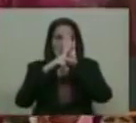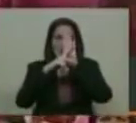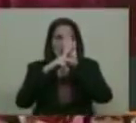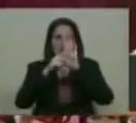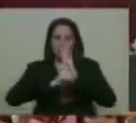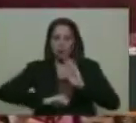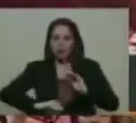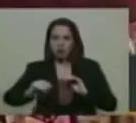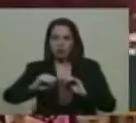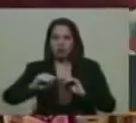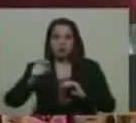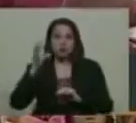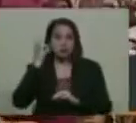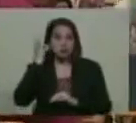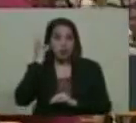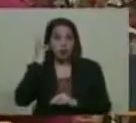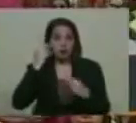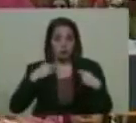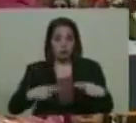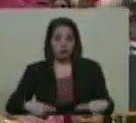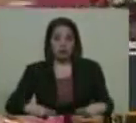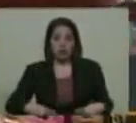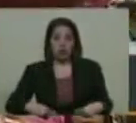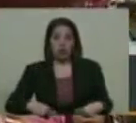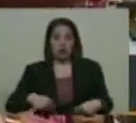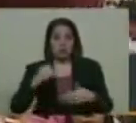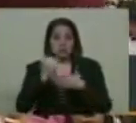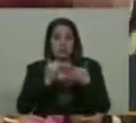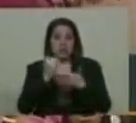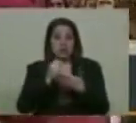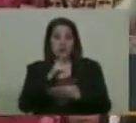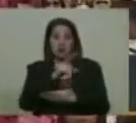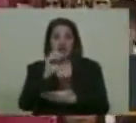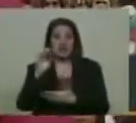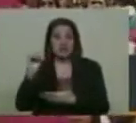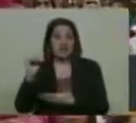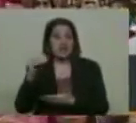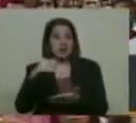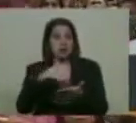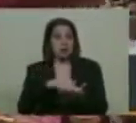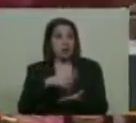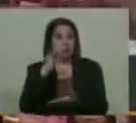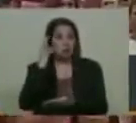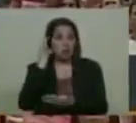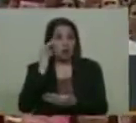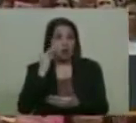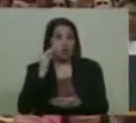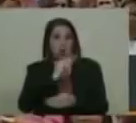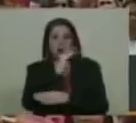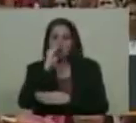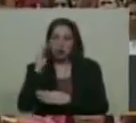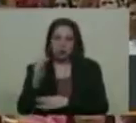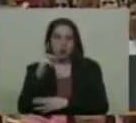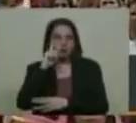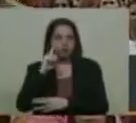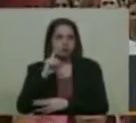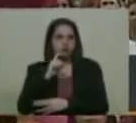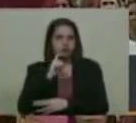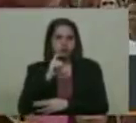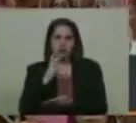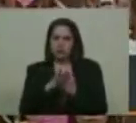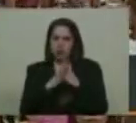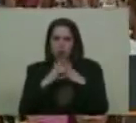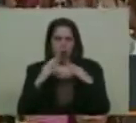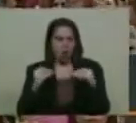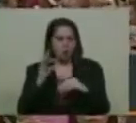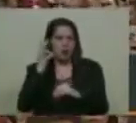se han inscrito 300.000 mujeres que yo las voy a proteger en su embarazo. Todo, todo para la